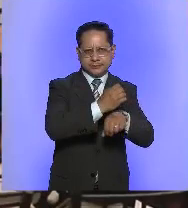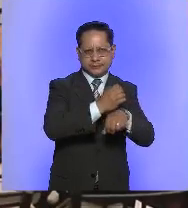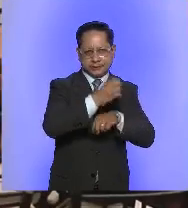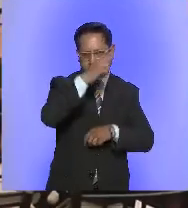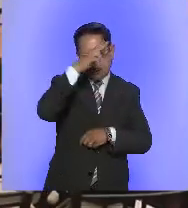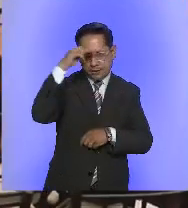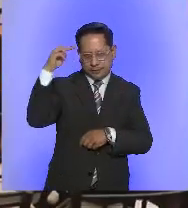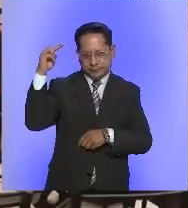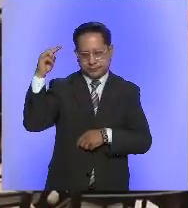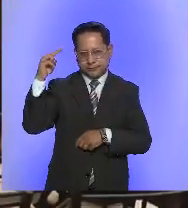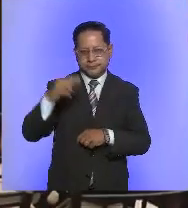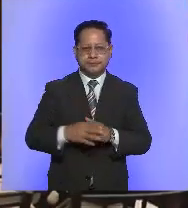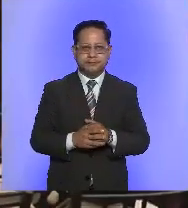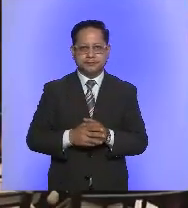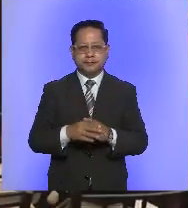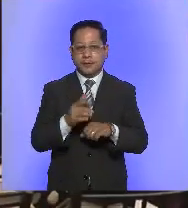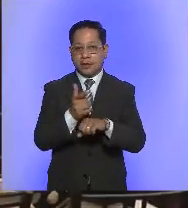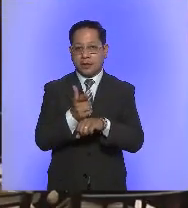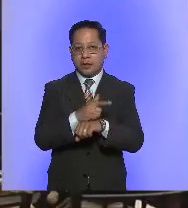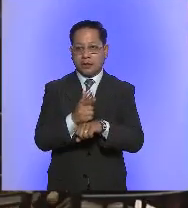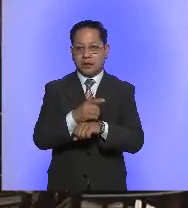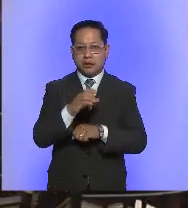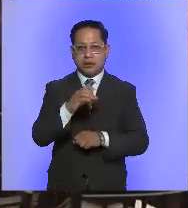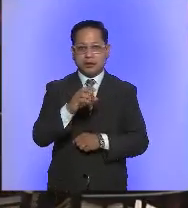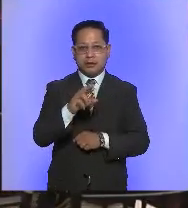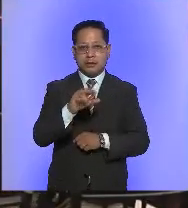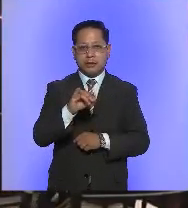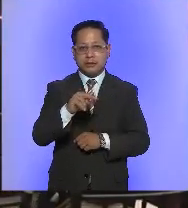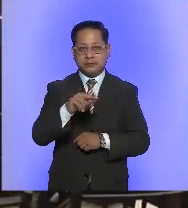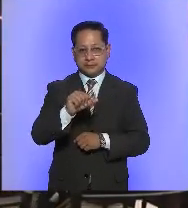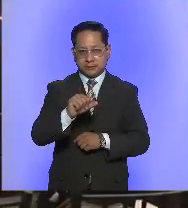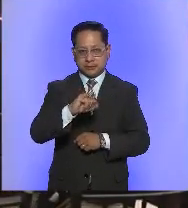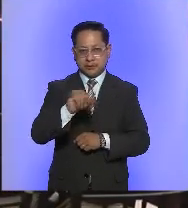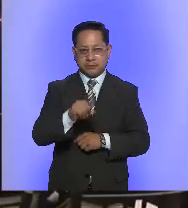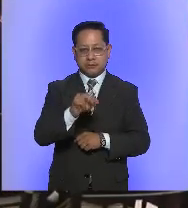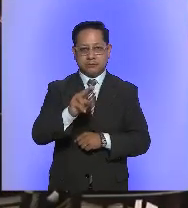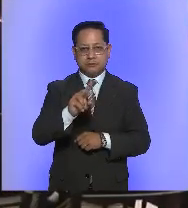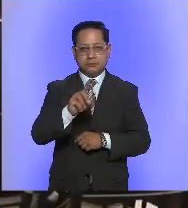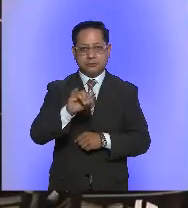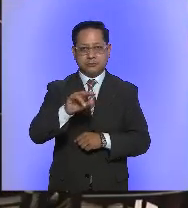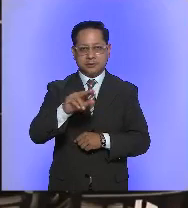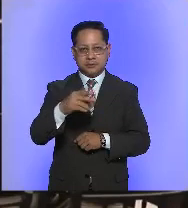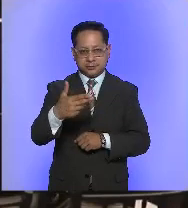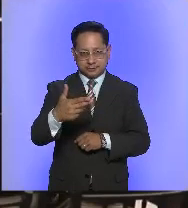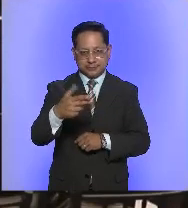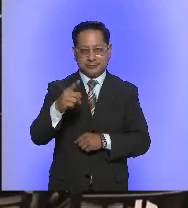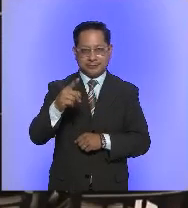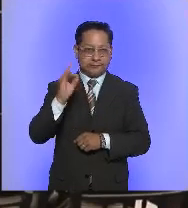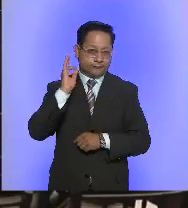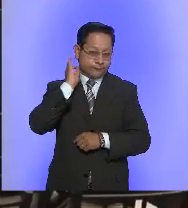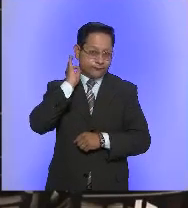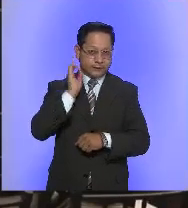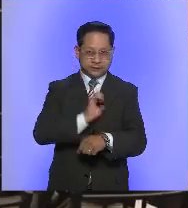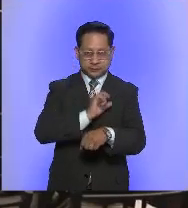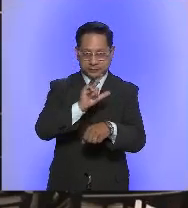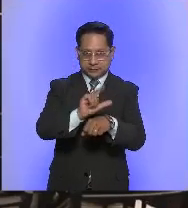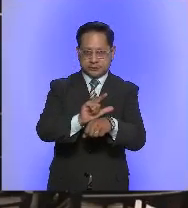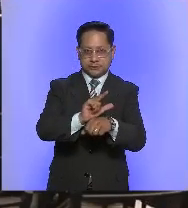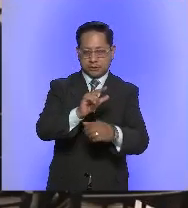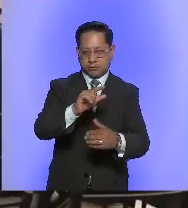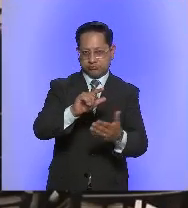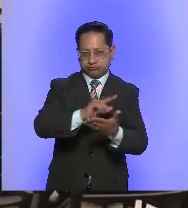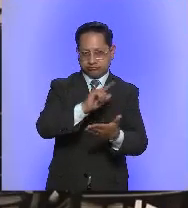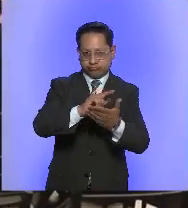licenciada Krisna Judith Villado Mejía, fiscal especializada en delitos electorales del Estado de Tamaulipas. Y